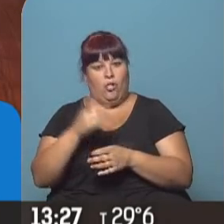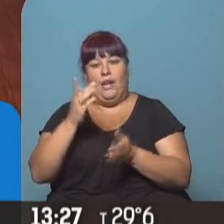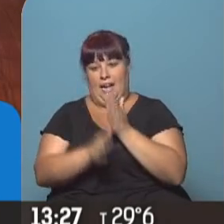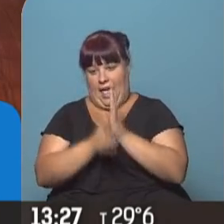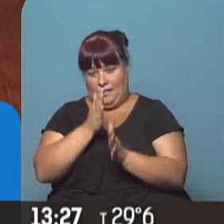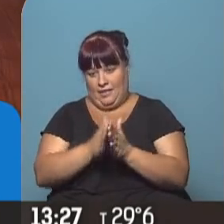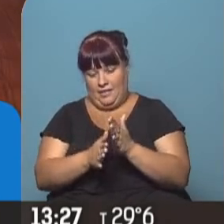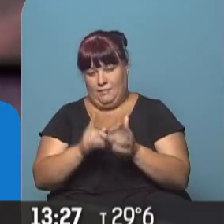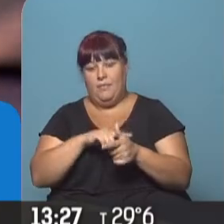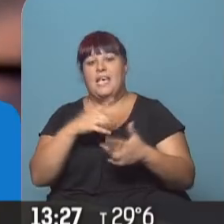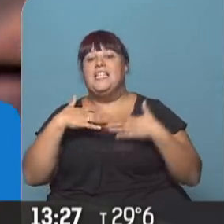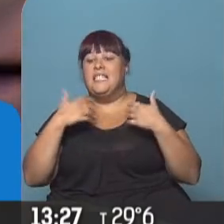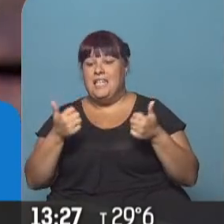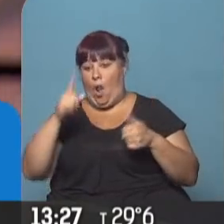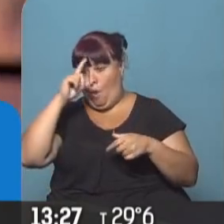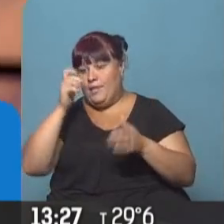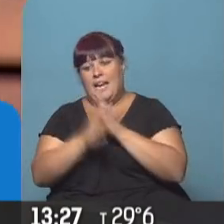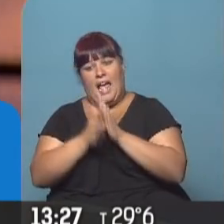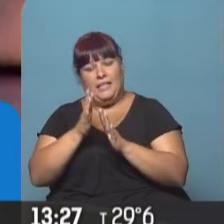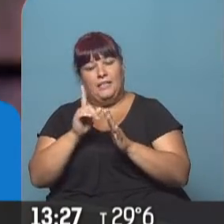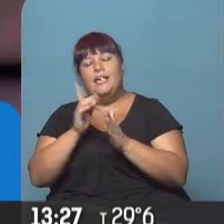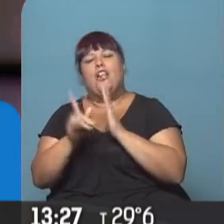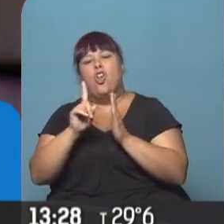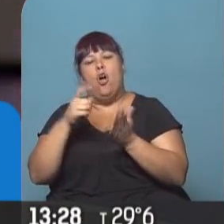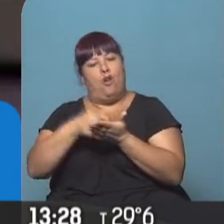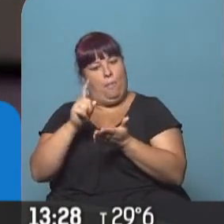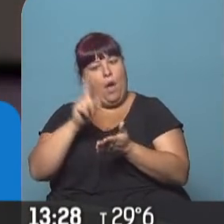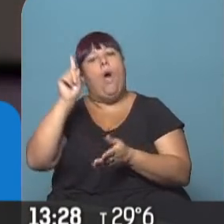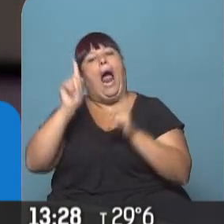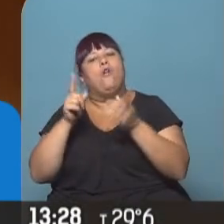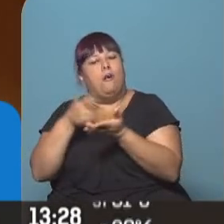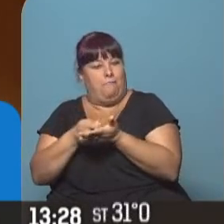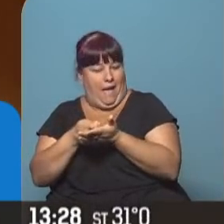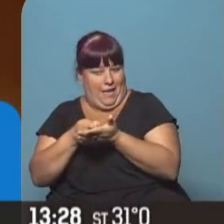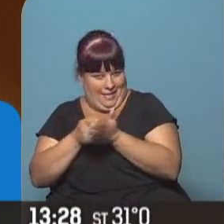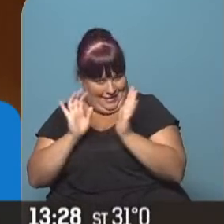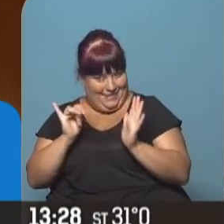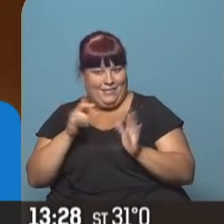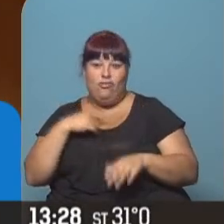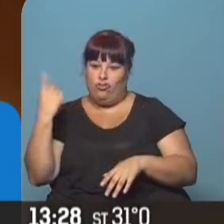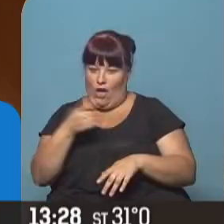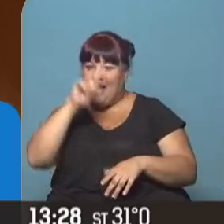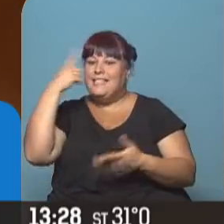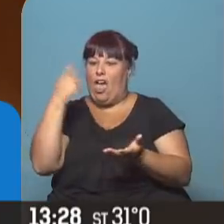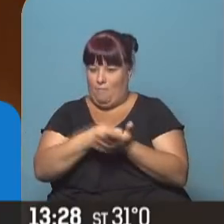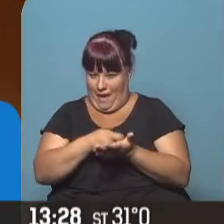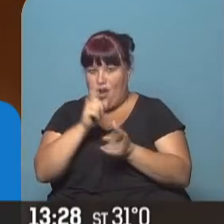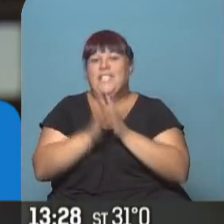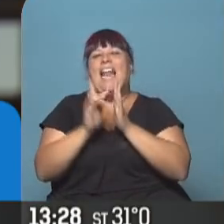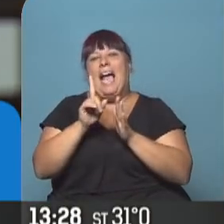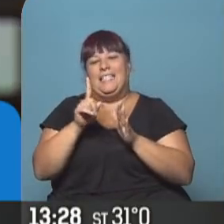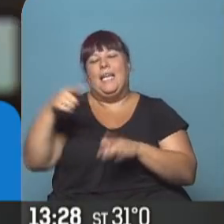arancelada, salud no arancelada, no gratuita. Claro. Alguien paga. Nosotros pagamos, Por todos. eso. El Estado paga. La idea